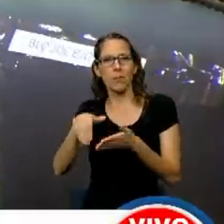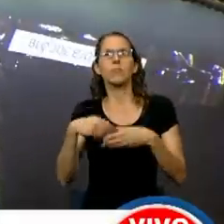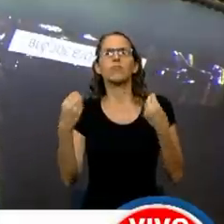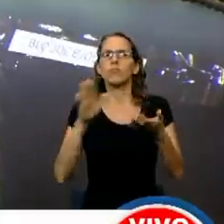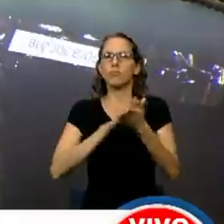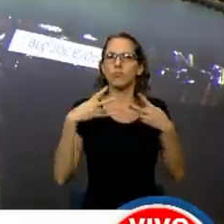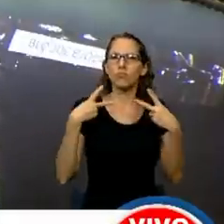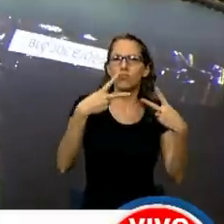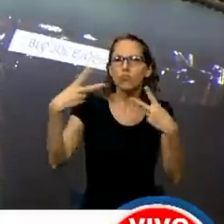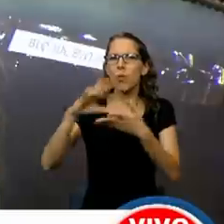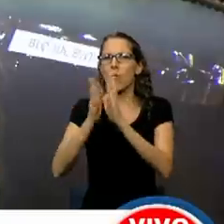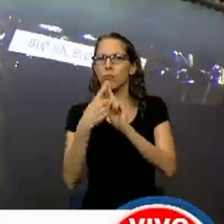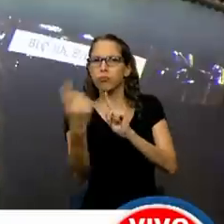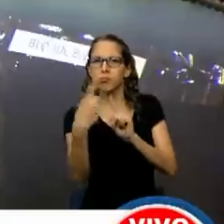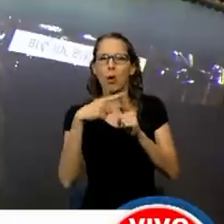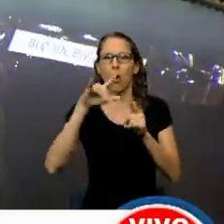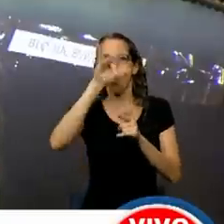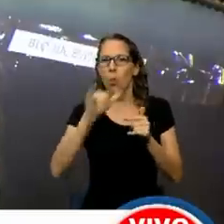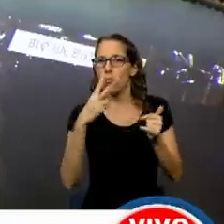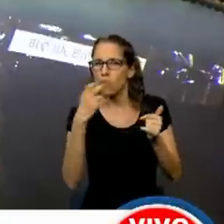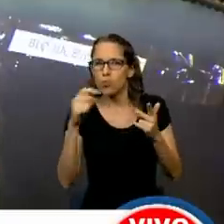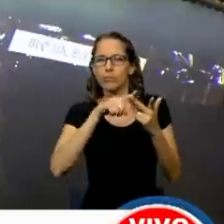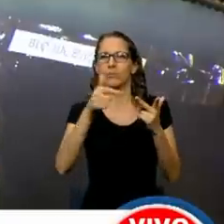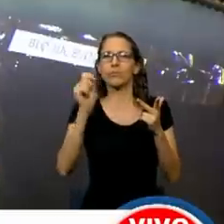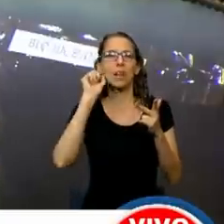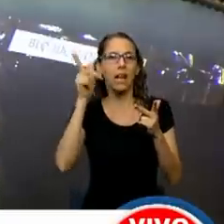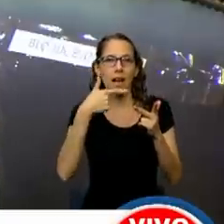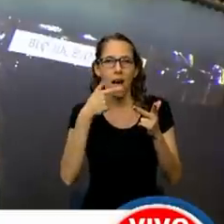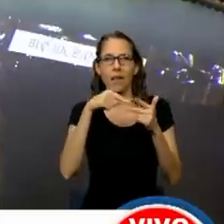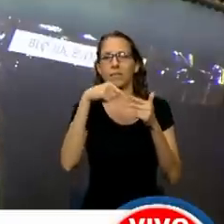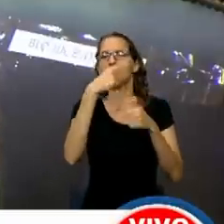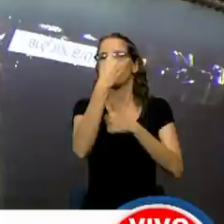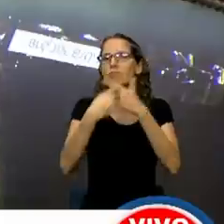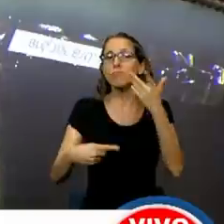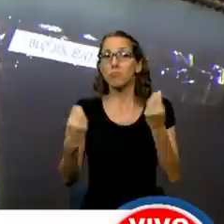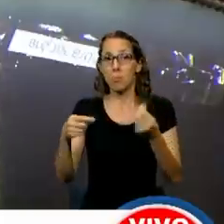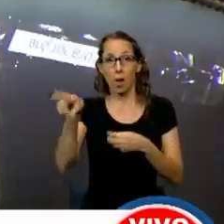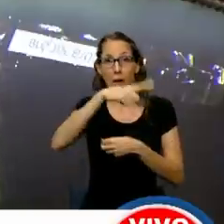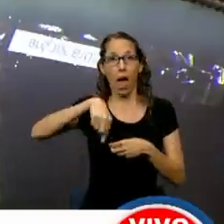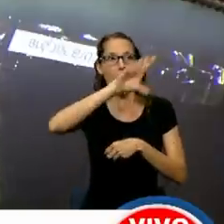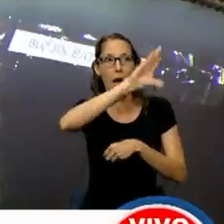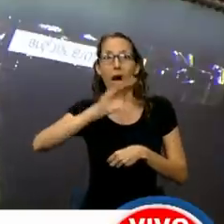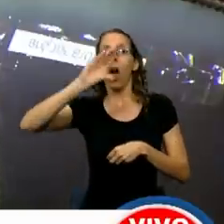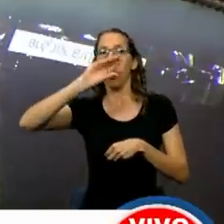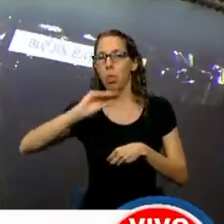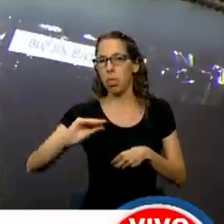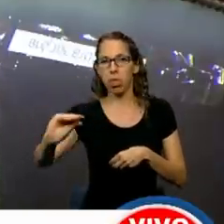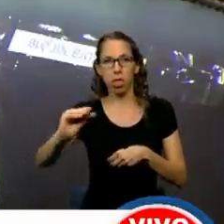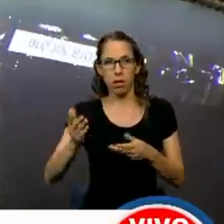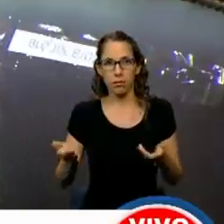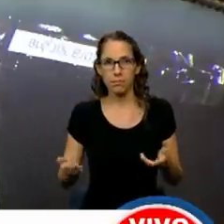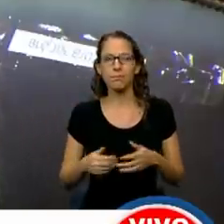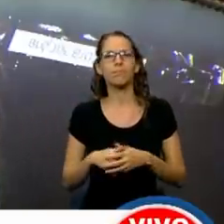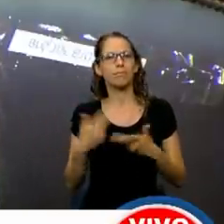transporte con respecto a la luz con respecto al gas donde solamente recibimos migajas de los subsidios yo